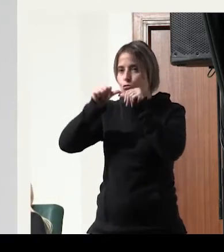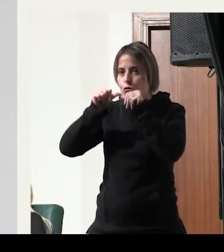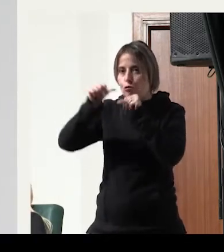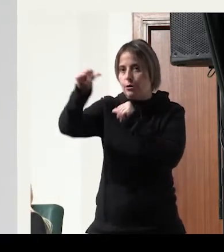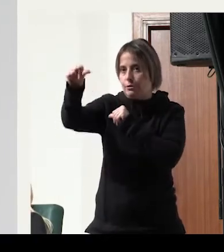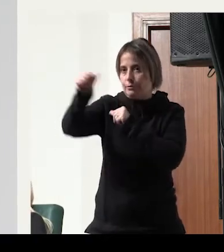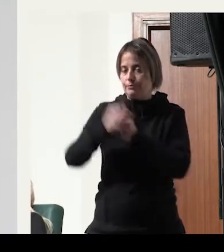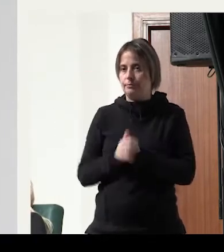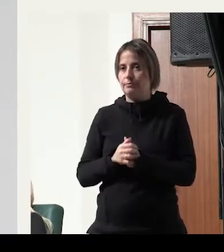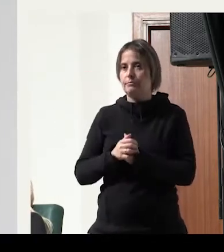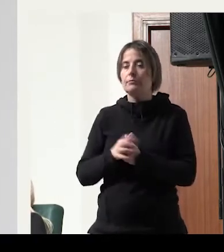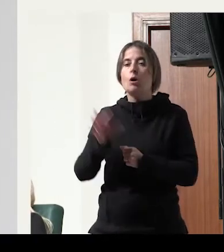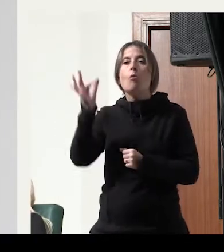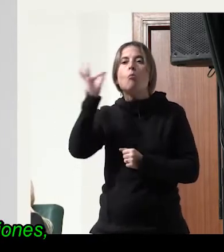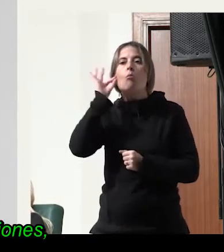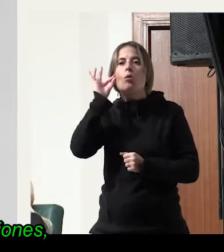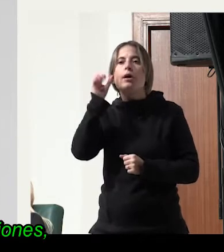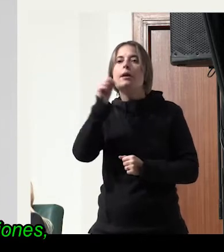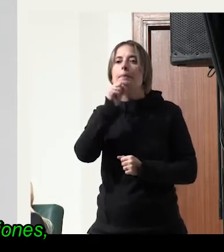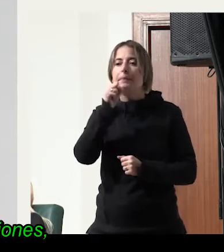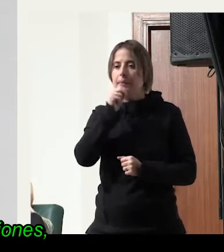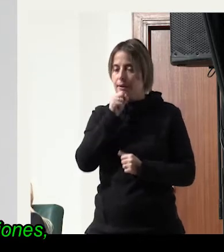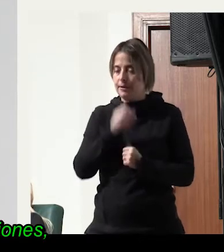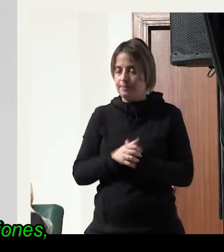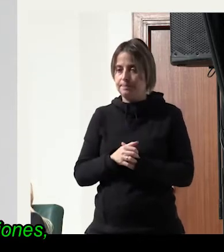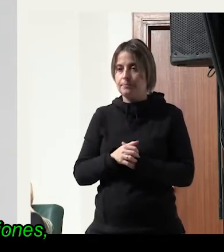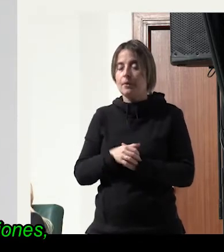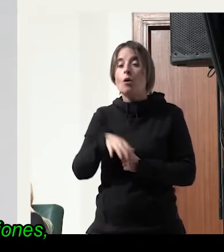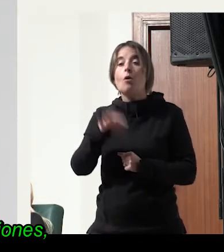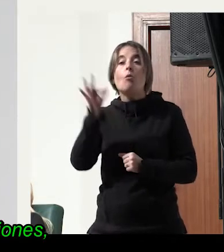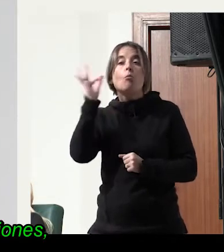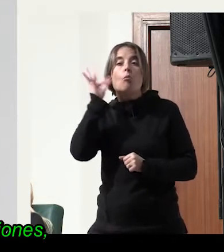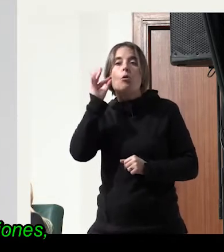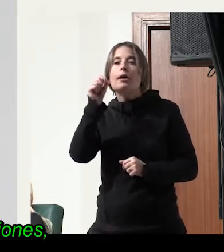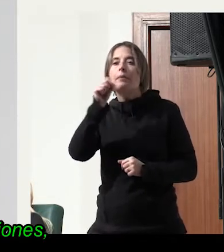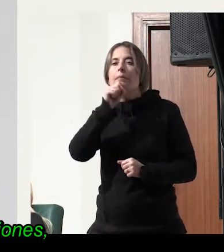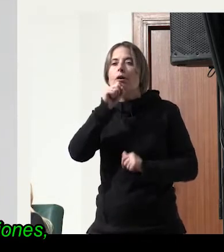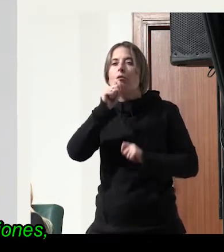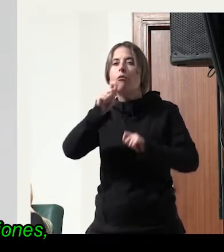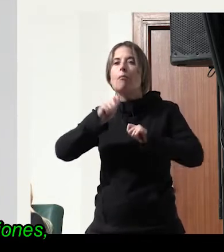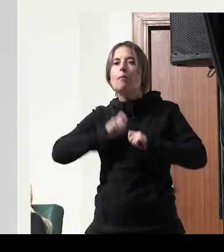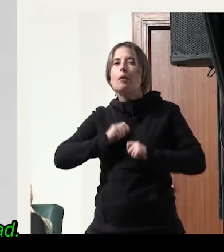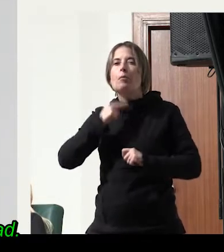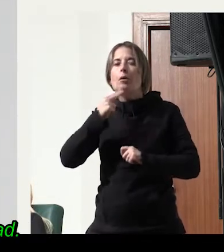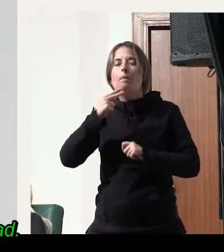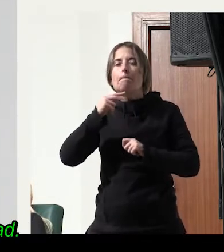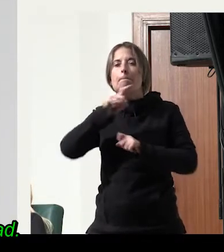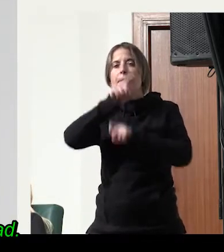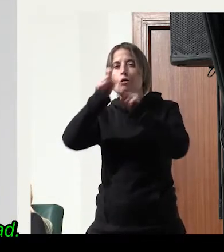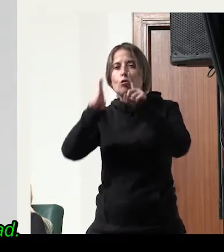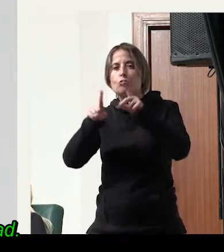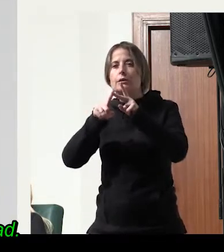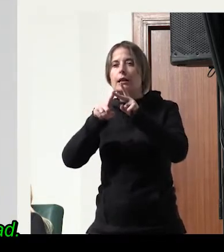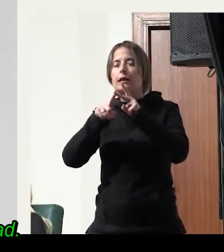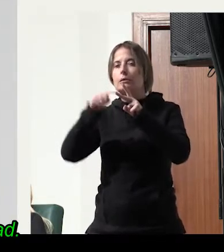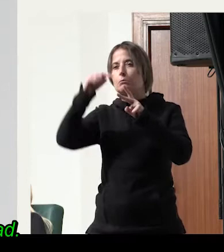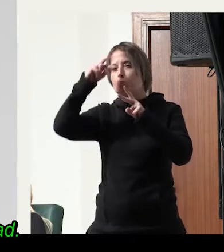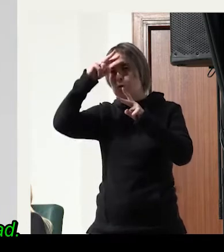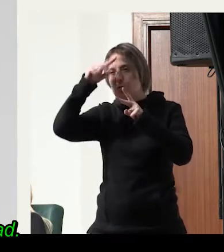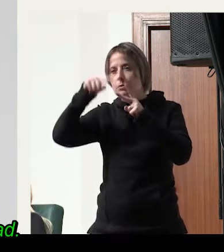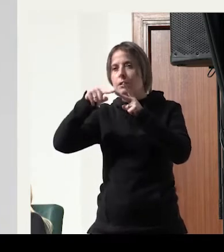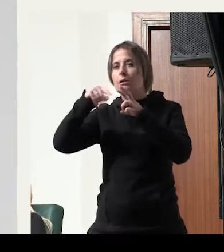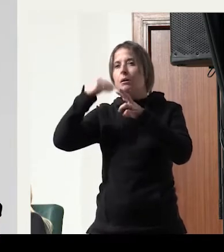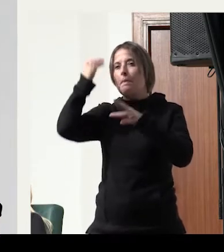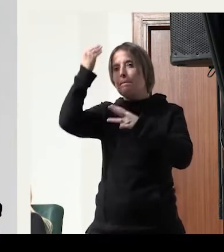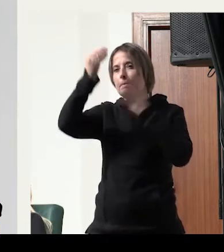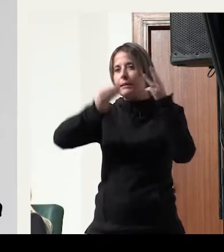la mujer vieja. La mujer vieja pone voz a las preguntas, a las preocupaciones, a los pensamientos de muchas mujeres de su